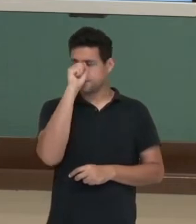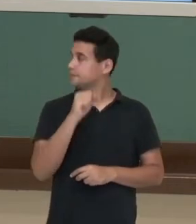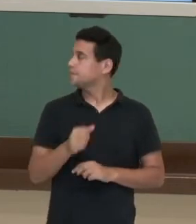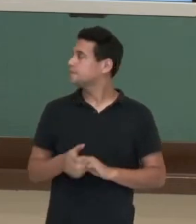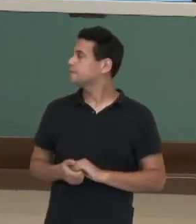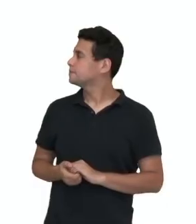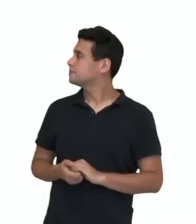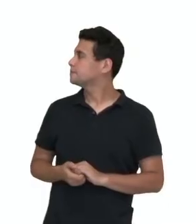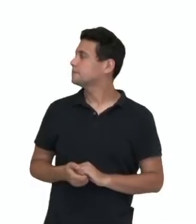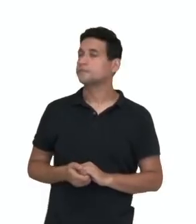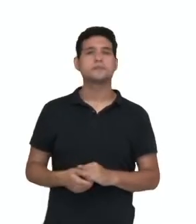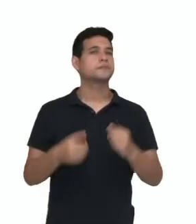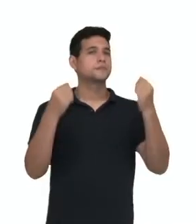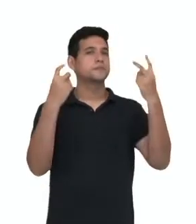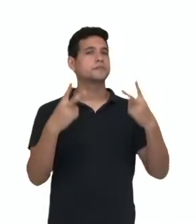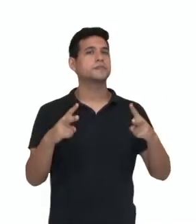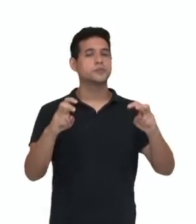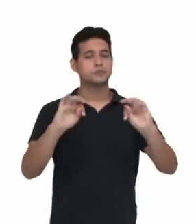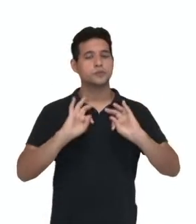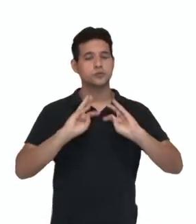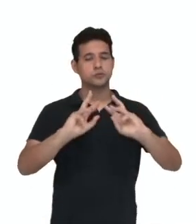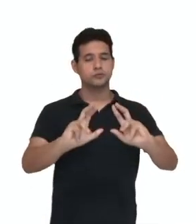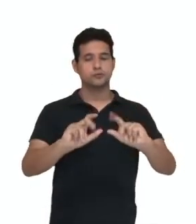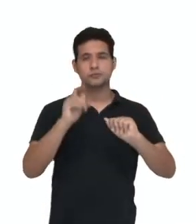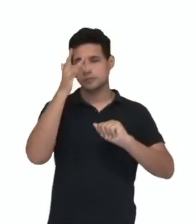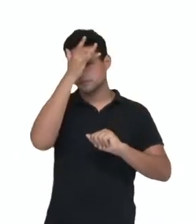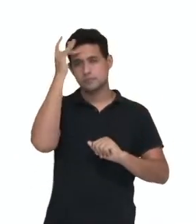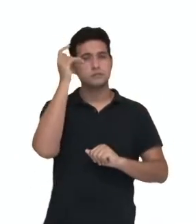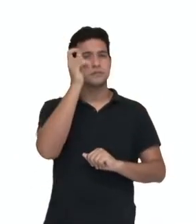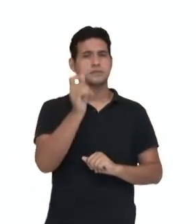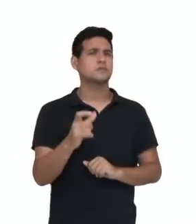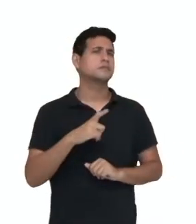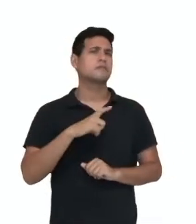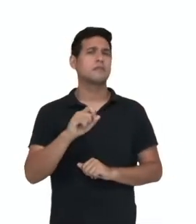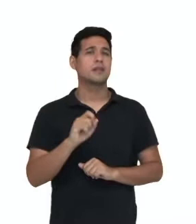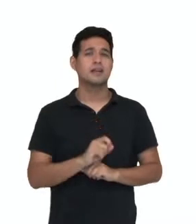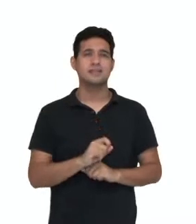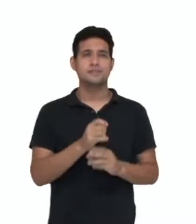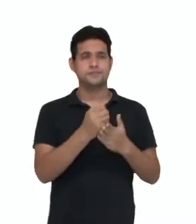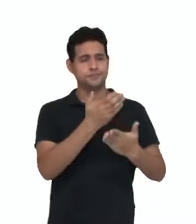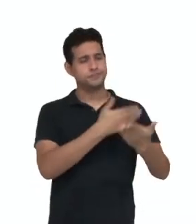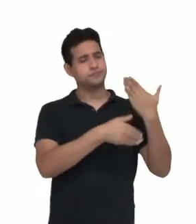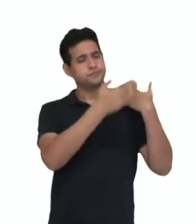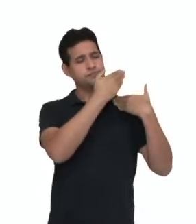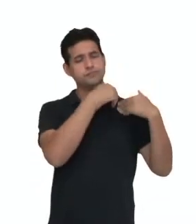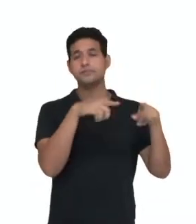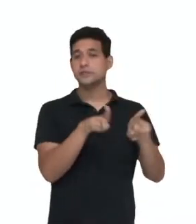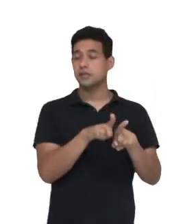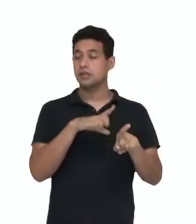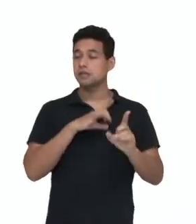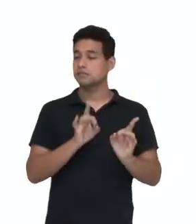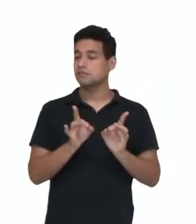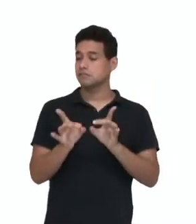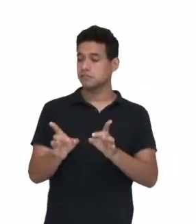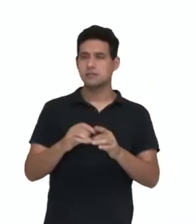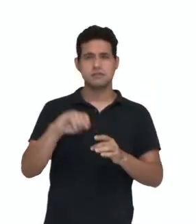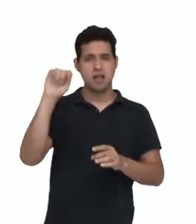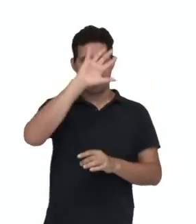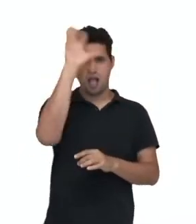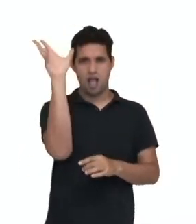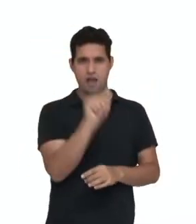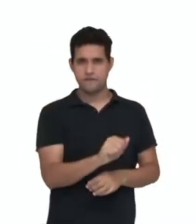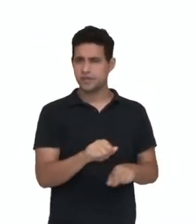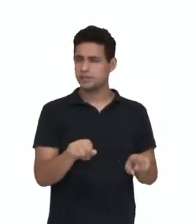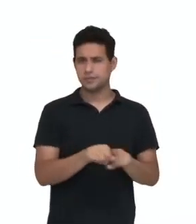Se refieren a todas aquellas personas que tienen antepasados que salieron de África en